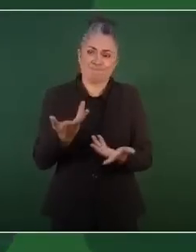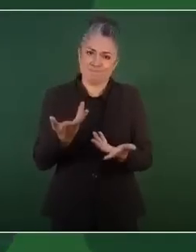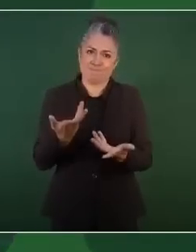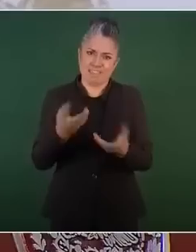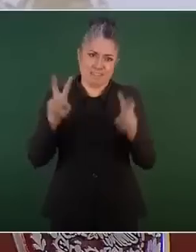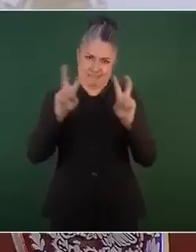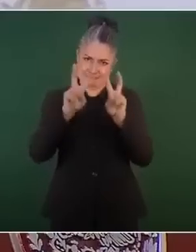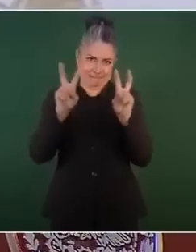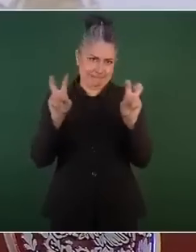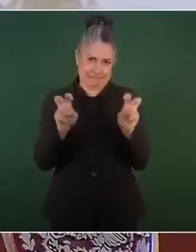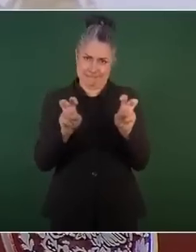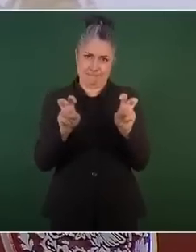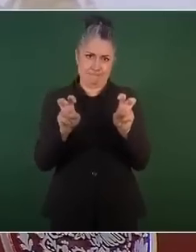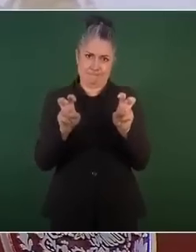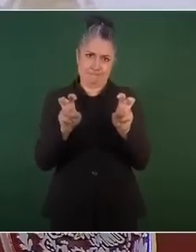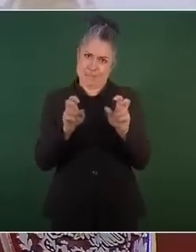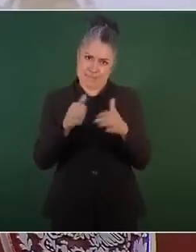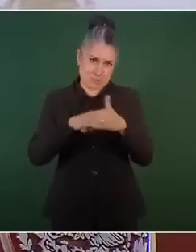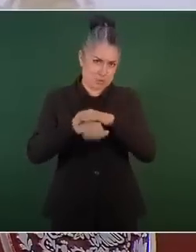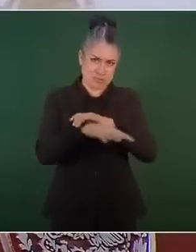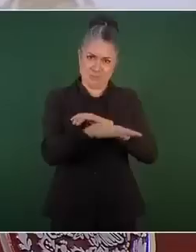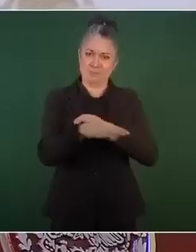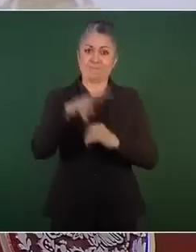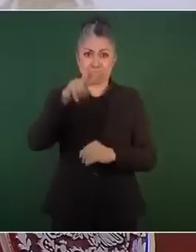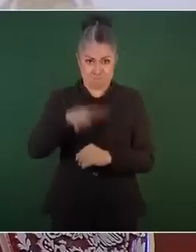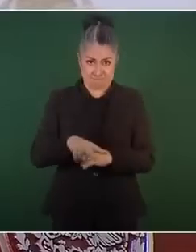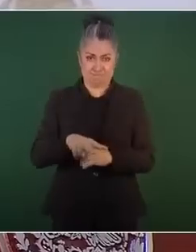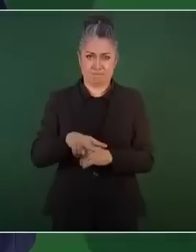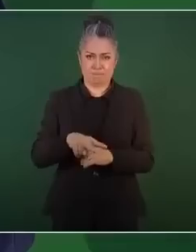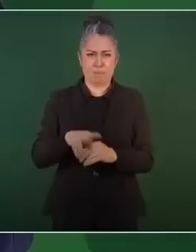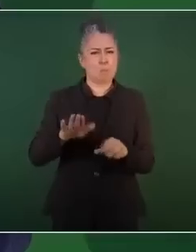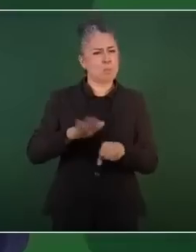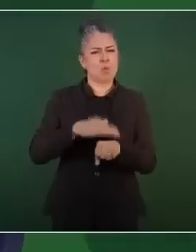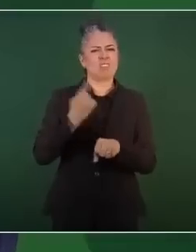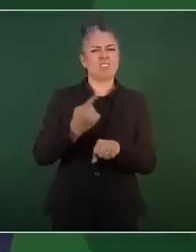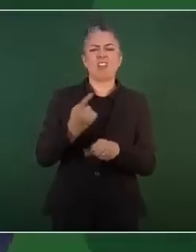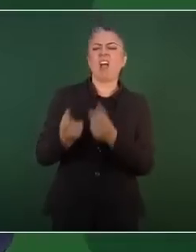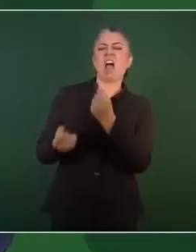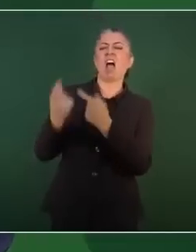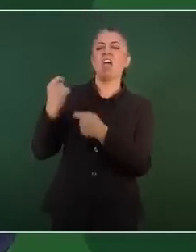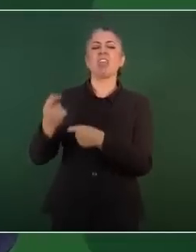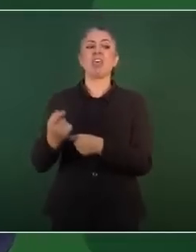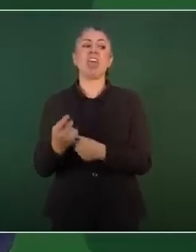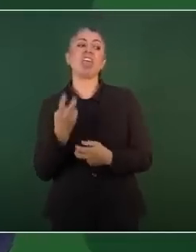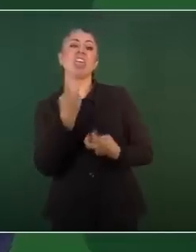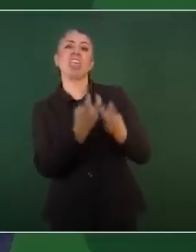sobre el tema, porque están actuando de manera tendenciosa